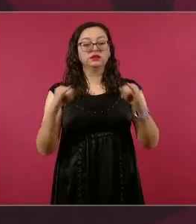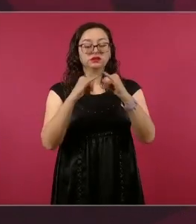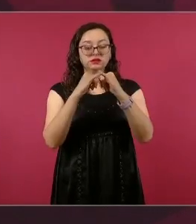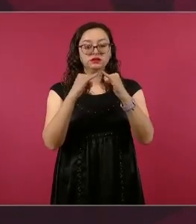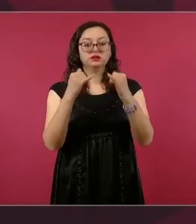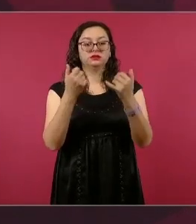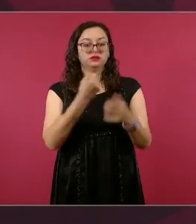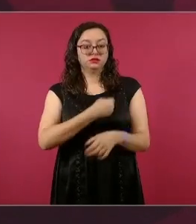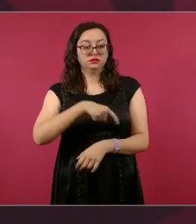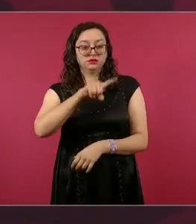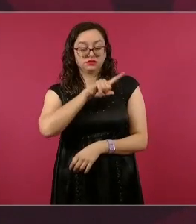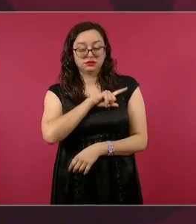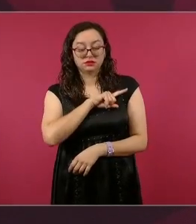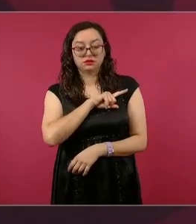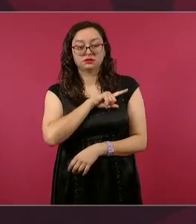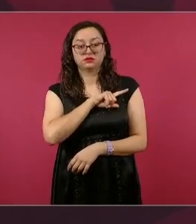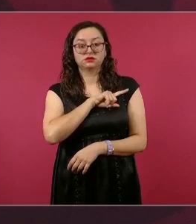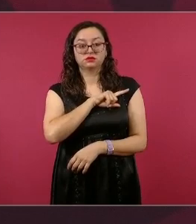de